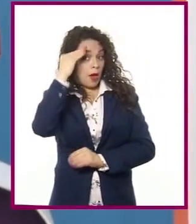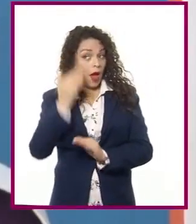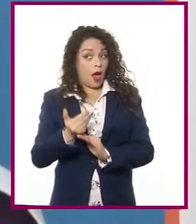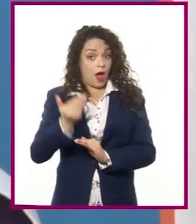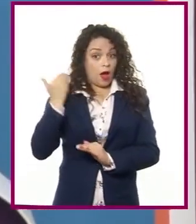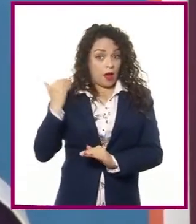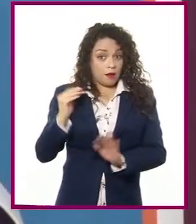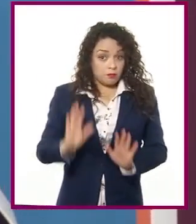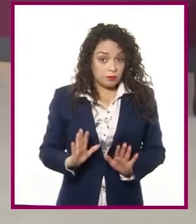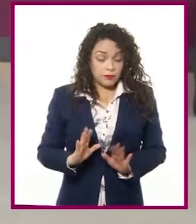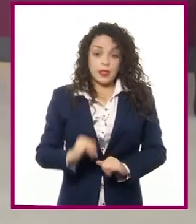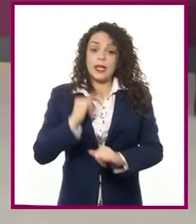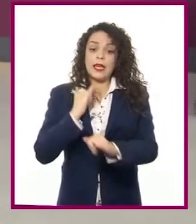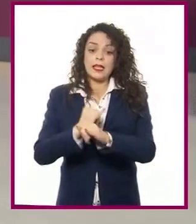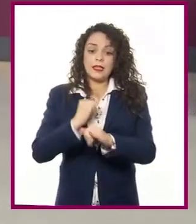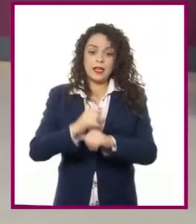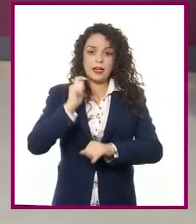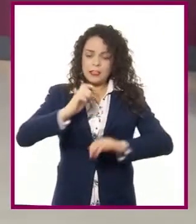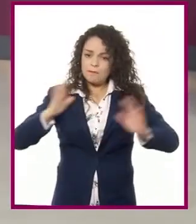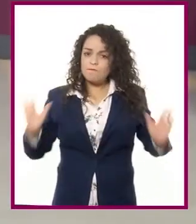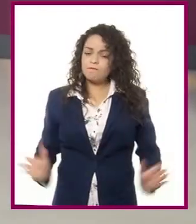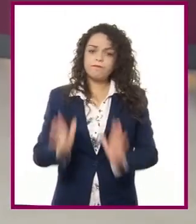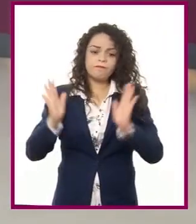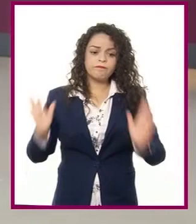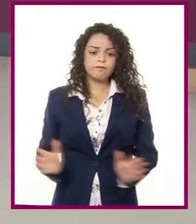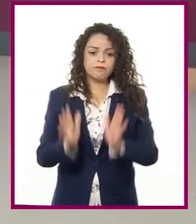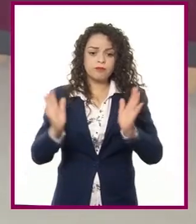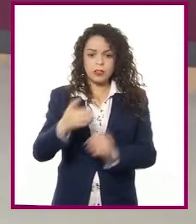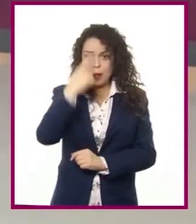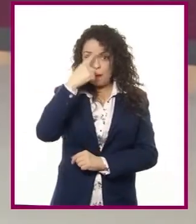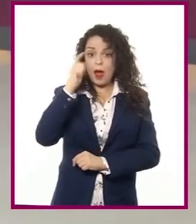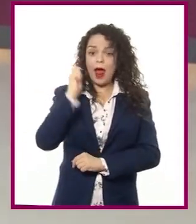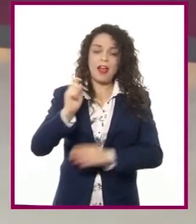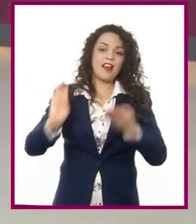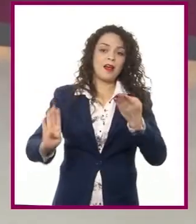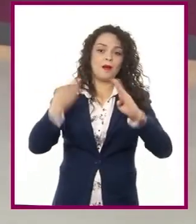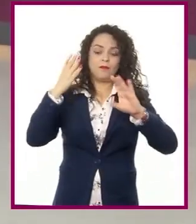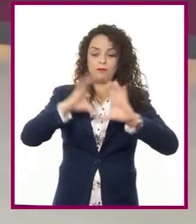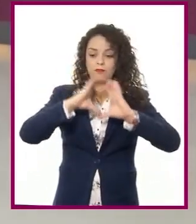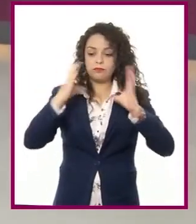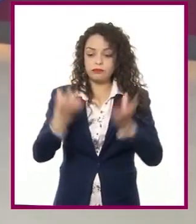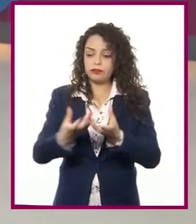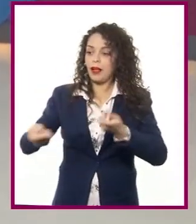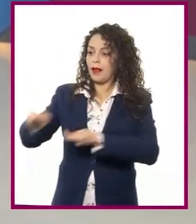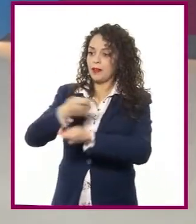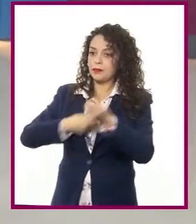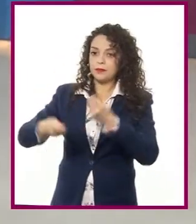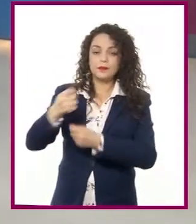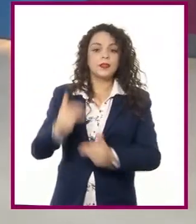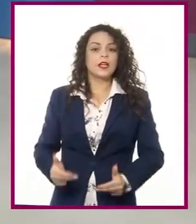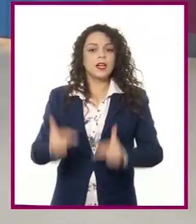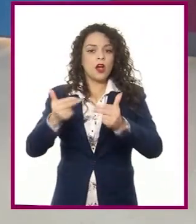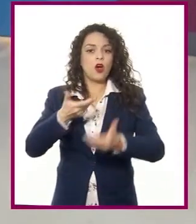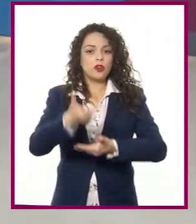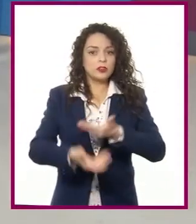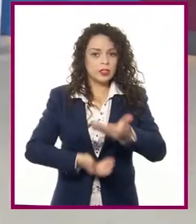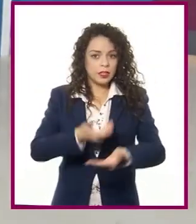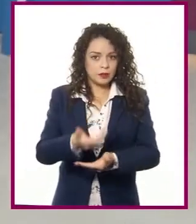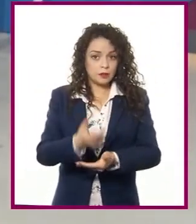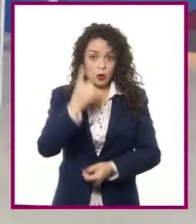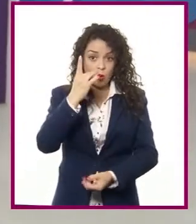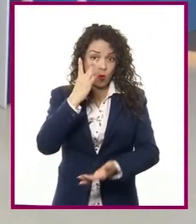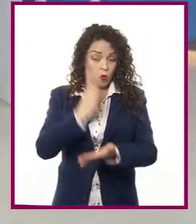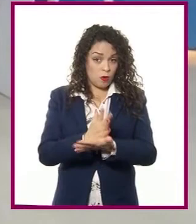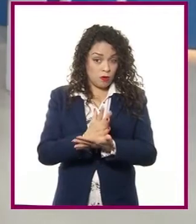El Internet dio un impulso más a la globalización, la cual ya no se trataba solamente de intercambios